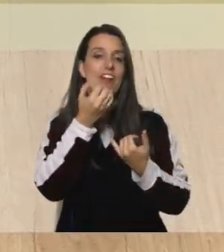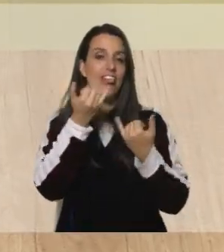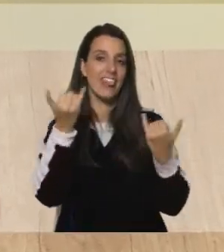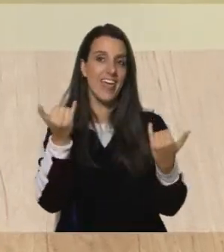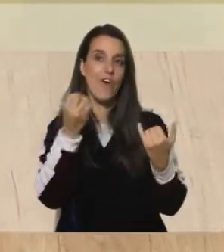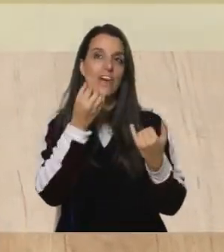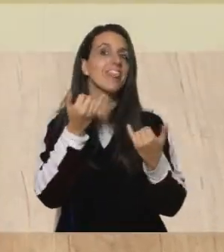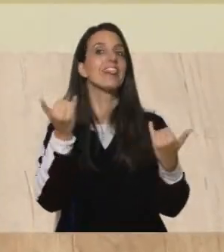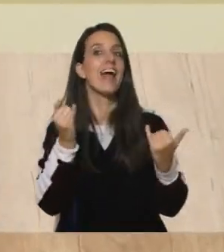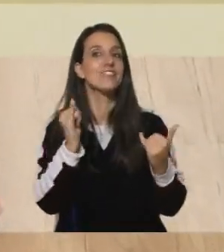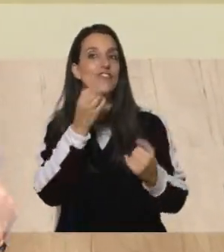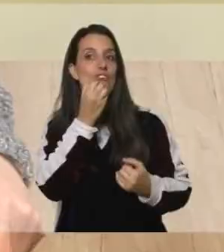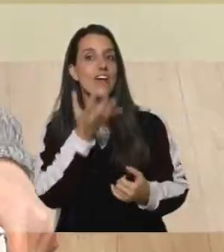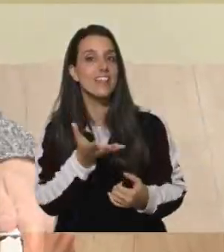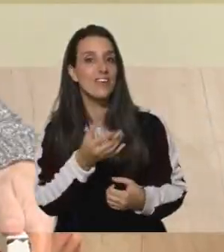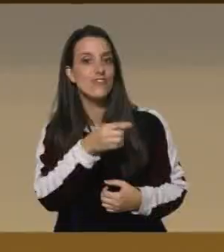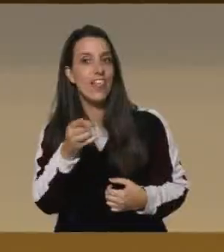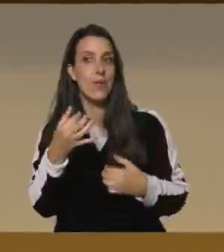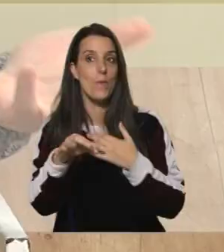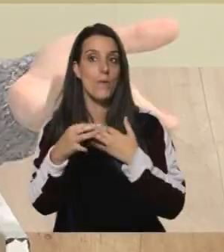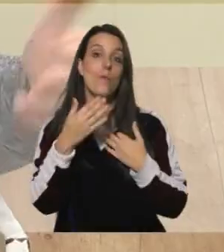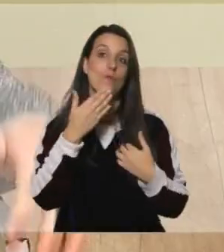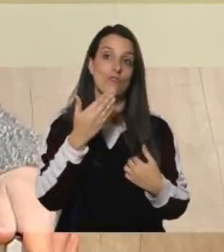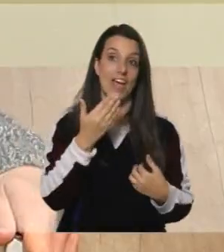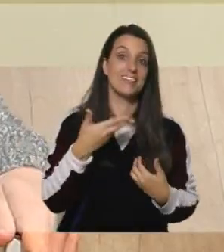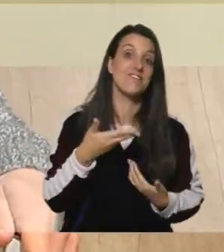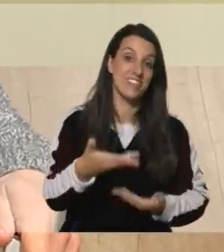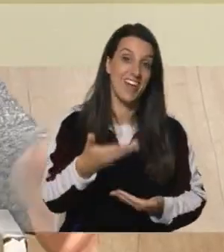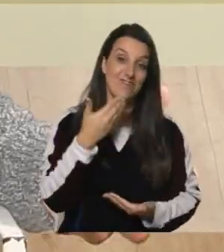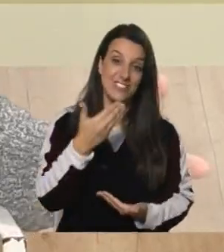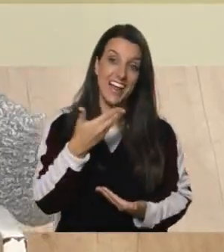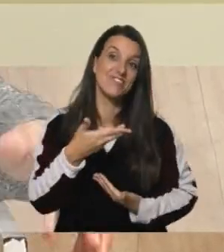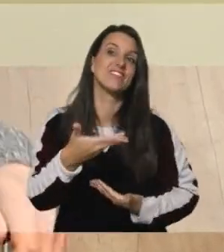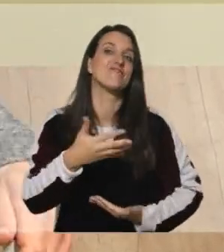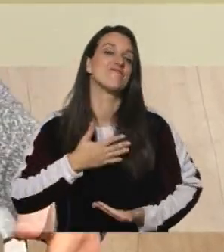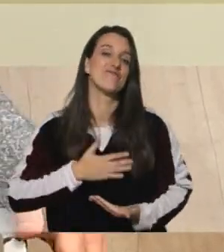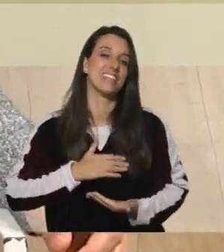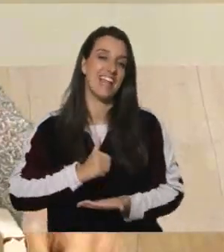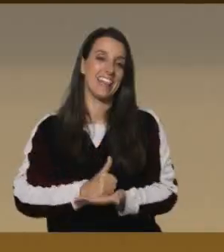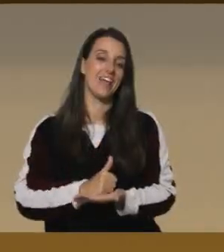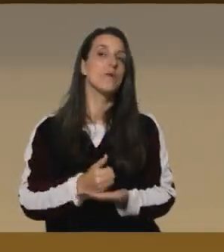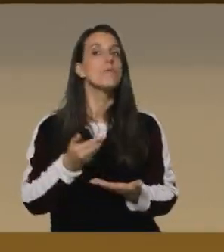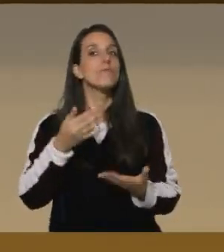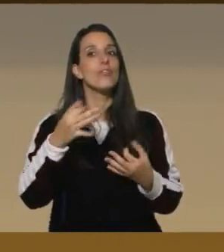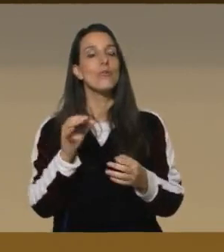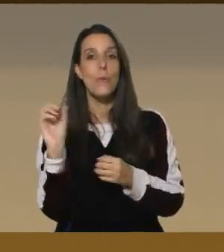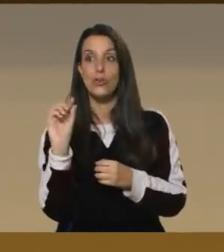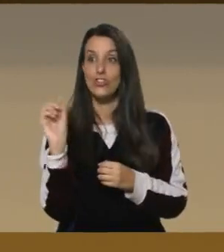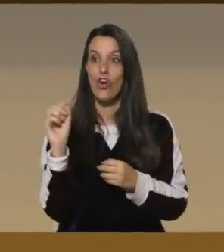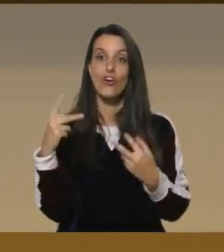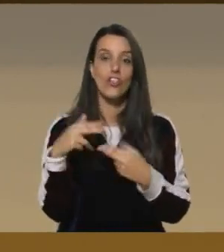acompañes Buen día Laura Cómo andan ustedes muy bien bueno Muchas gracias por la invitación es un placer estar acá con ustedes